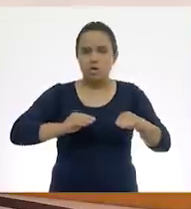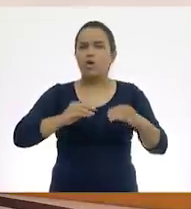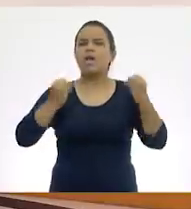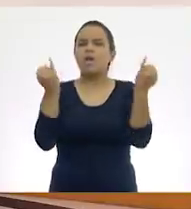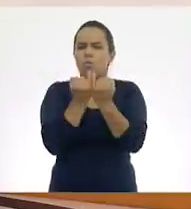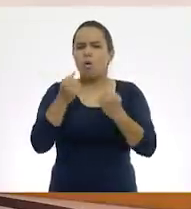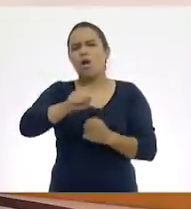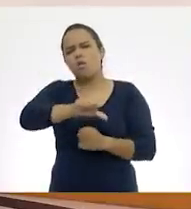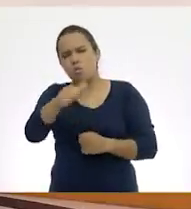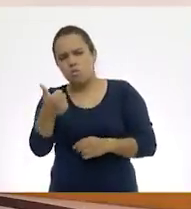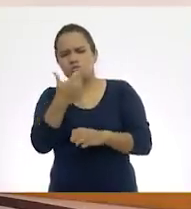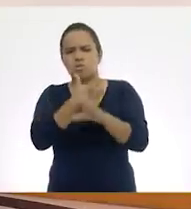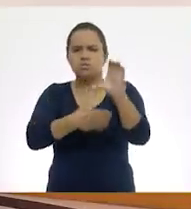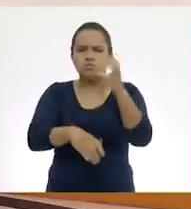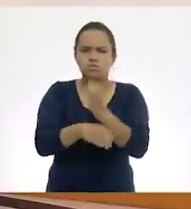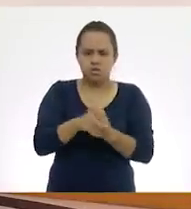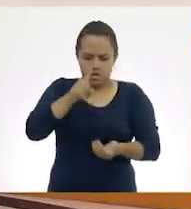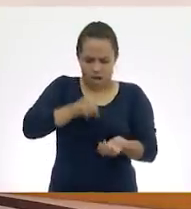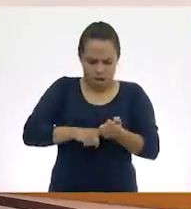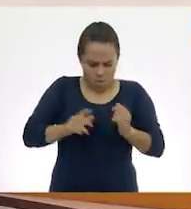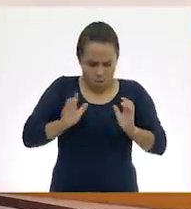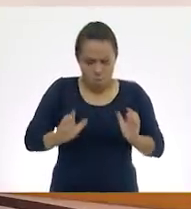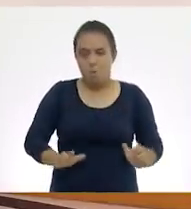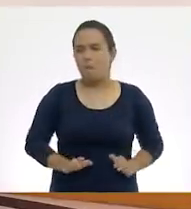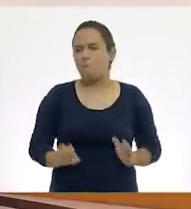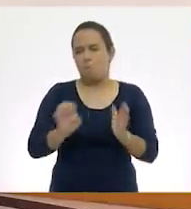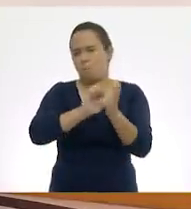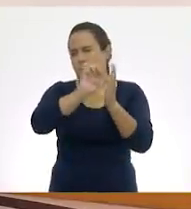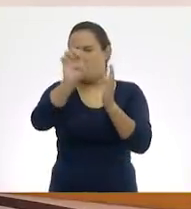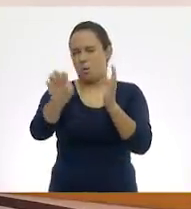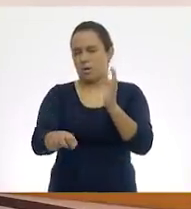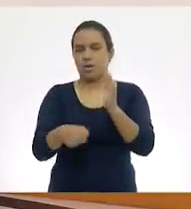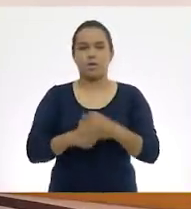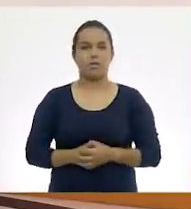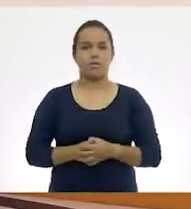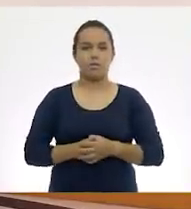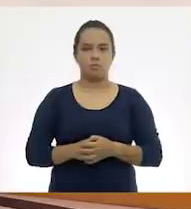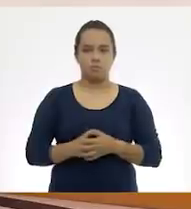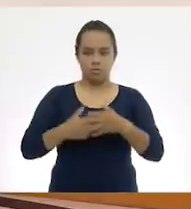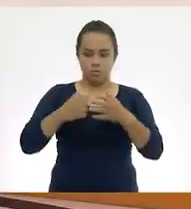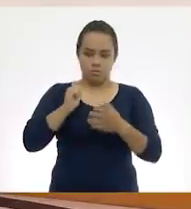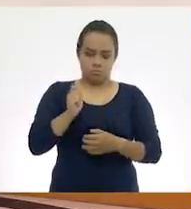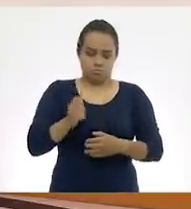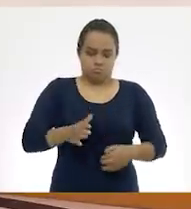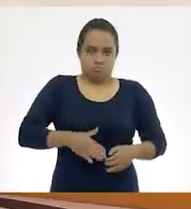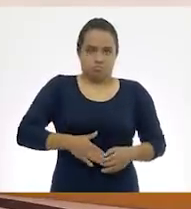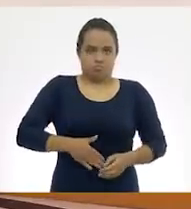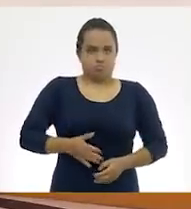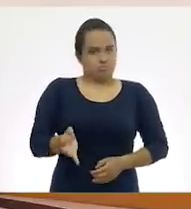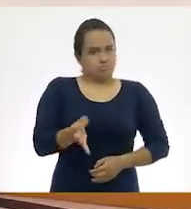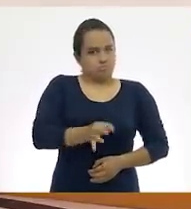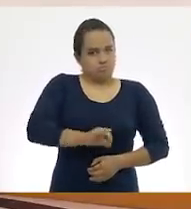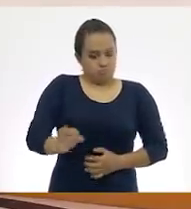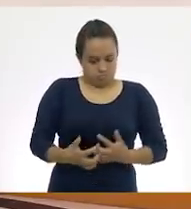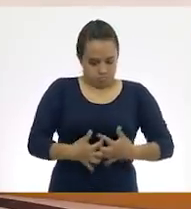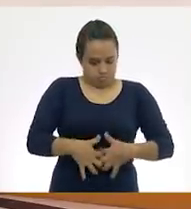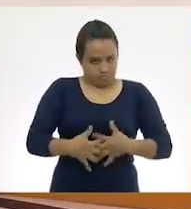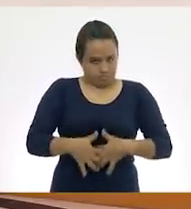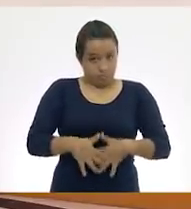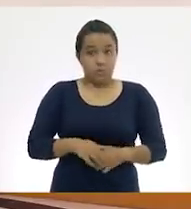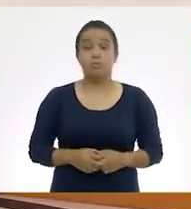otros procesos que están dentro de nuestro cuerpo, como por ejemplo el proceso de digestión, que ya vimos en una